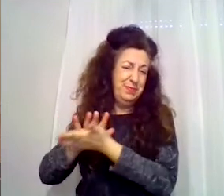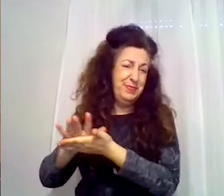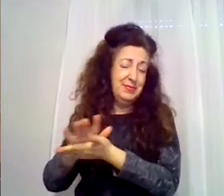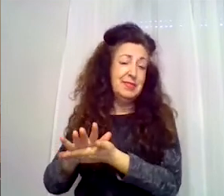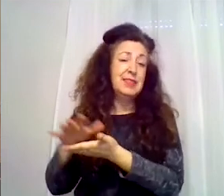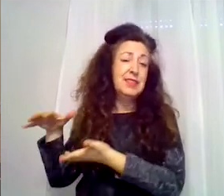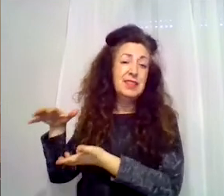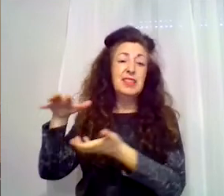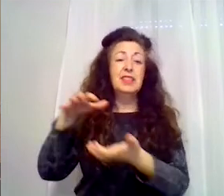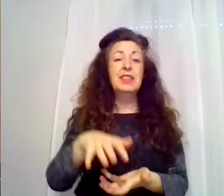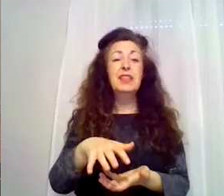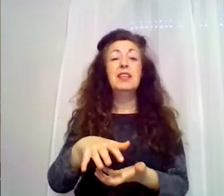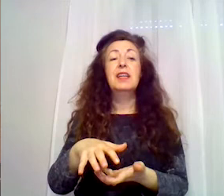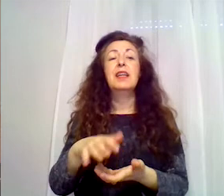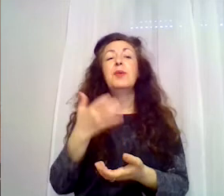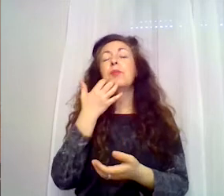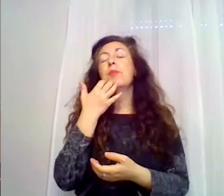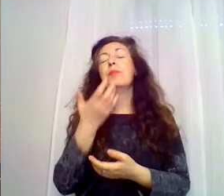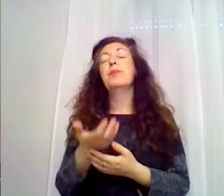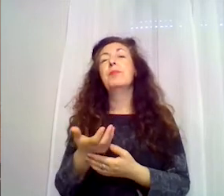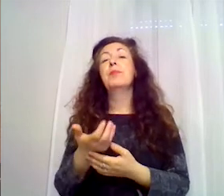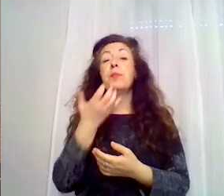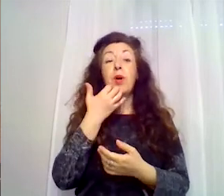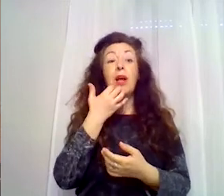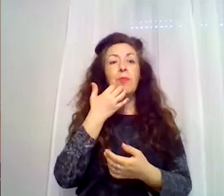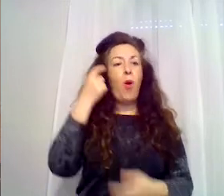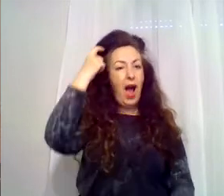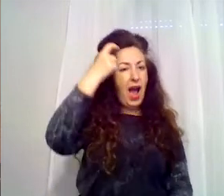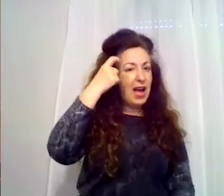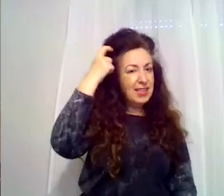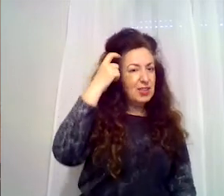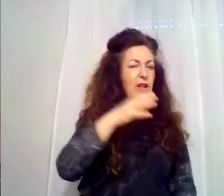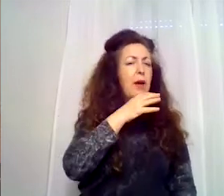Marlowe. Por un lado, se